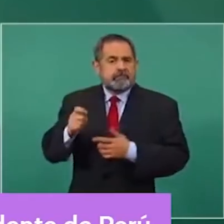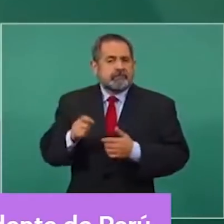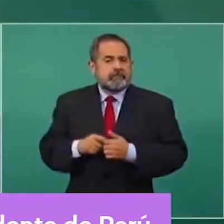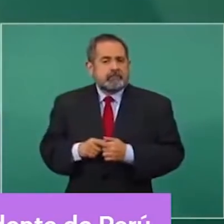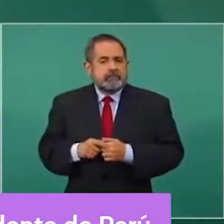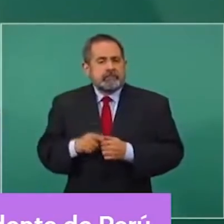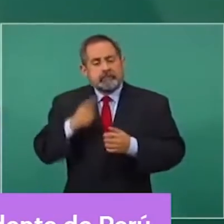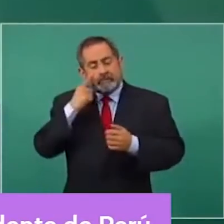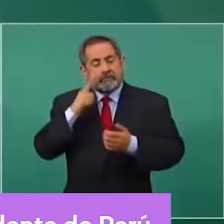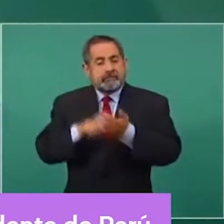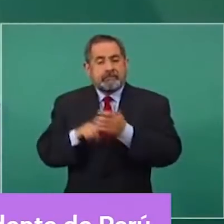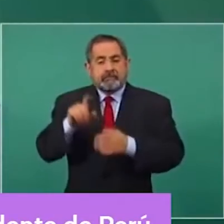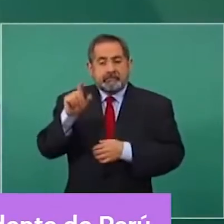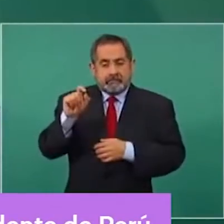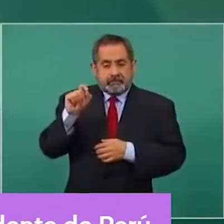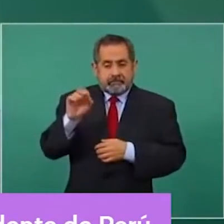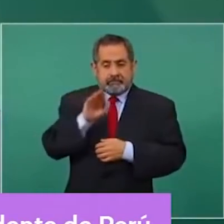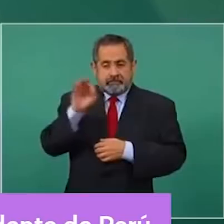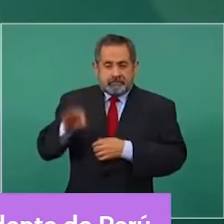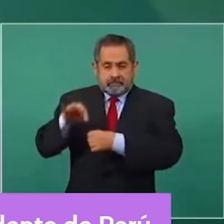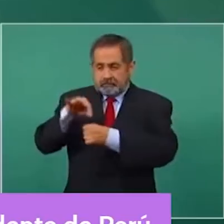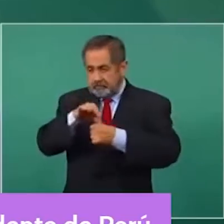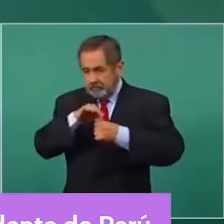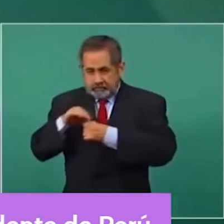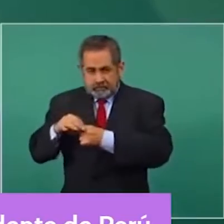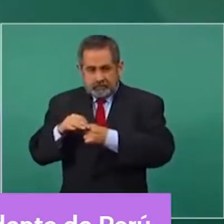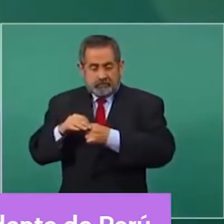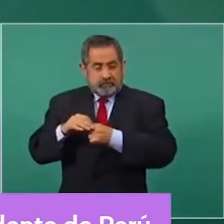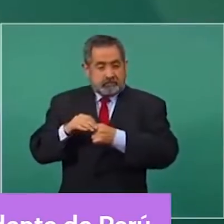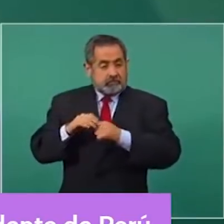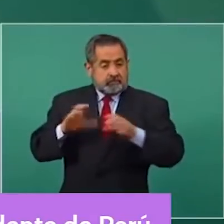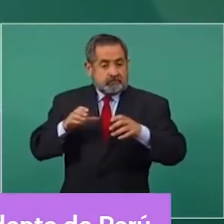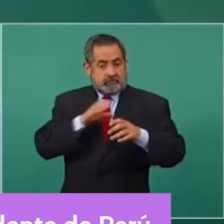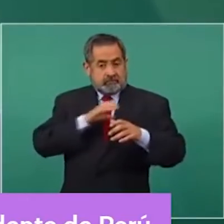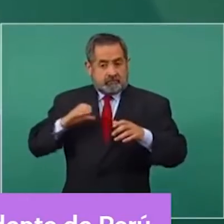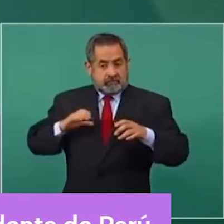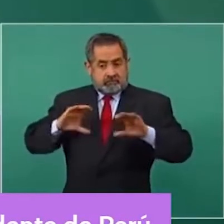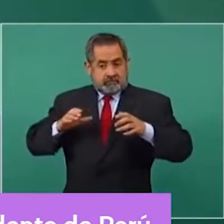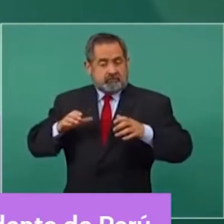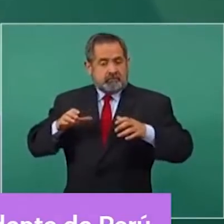con el 20% de los votos del Congreso,